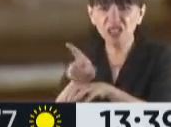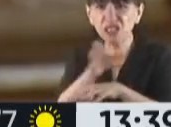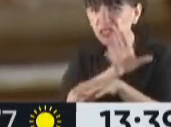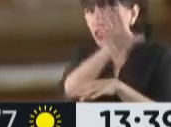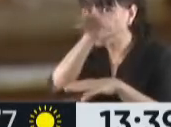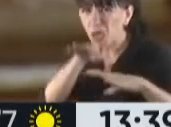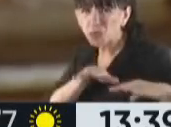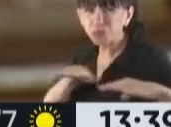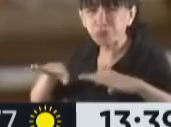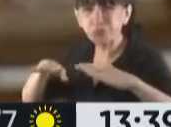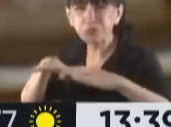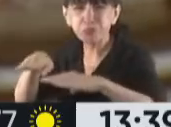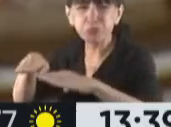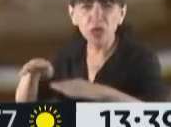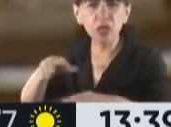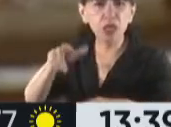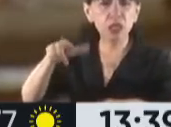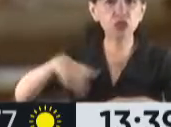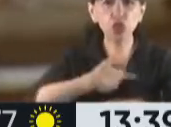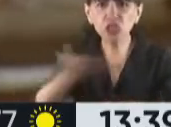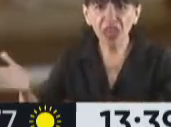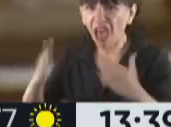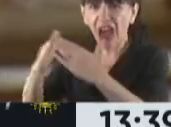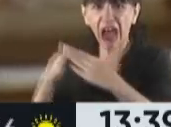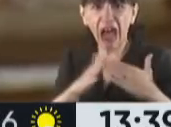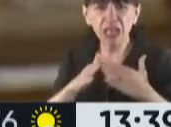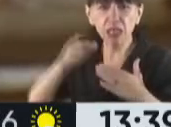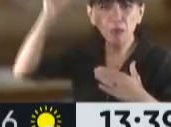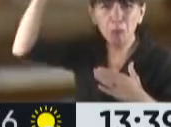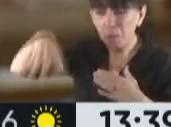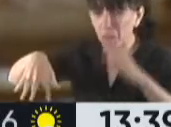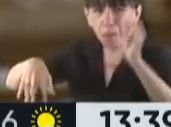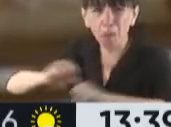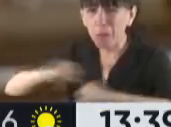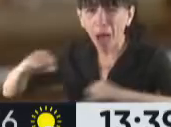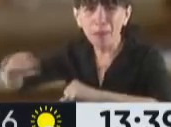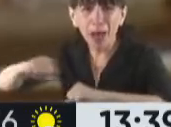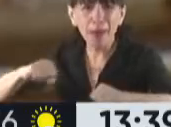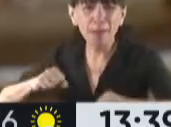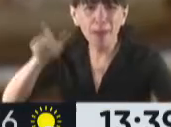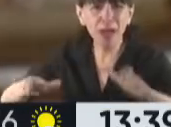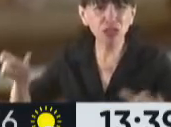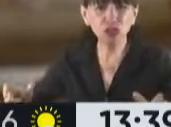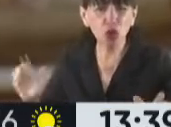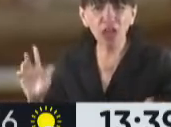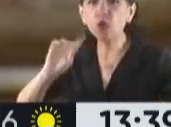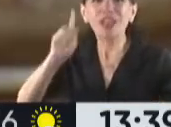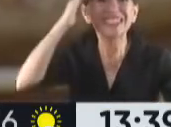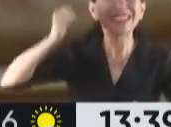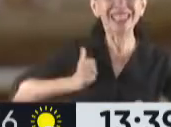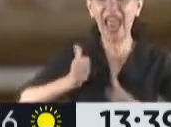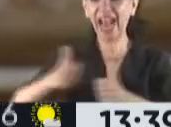bombardearon a la población civil y volvió el conflicto armado a